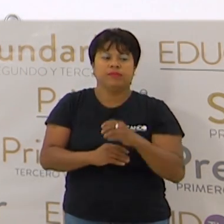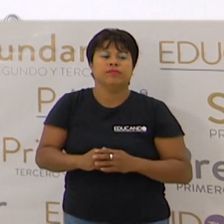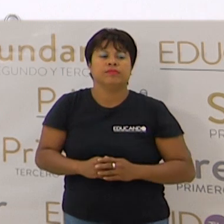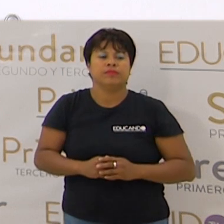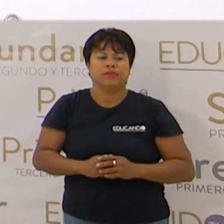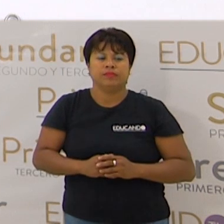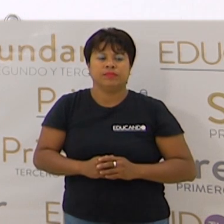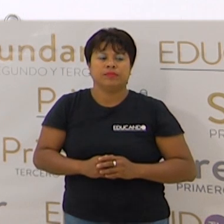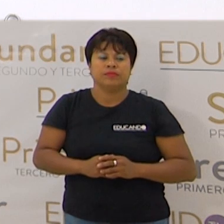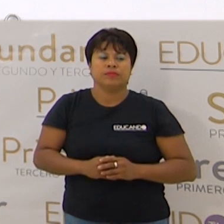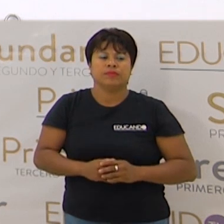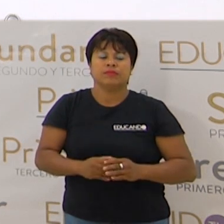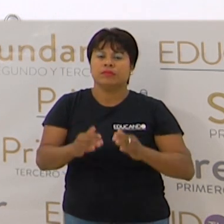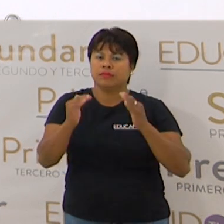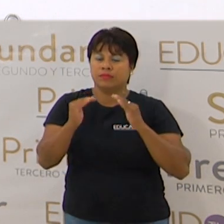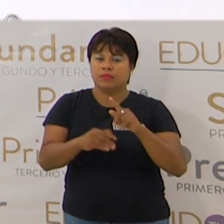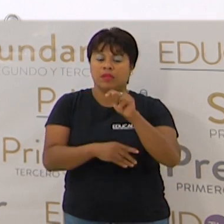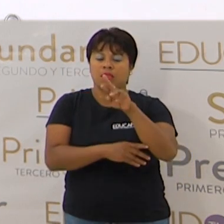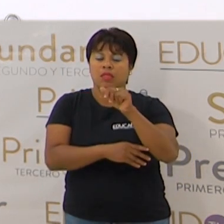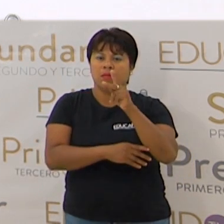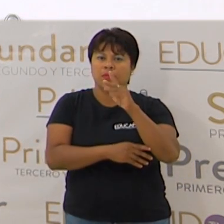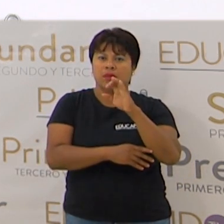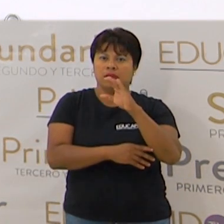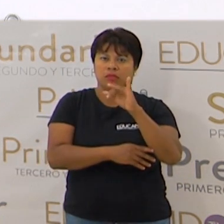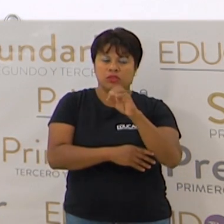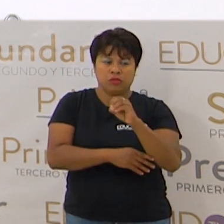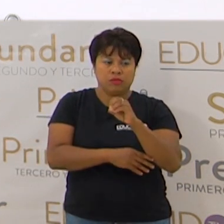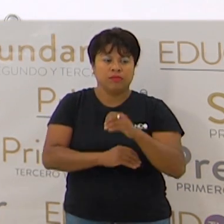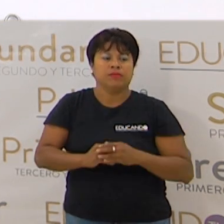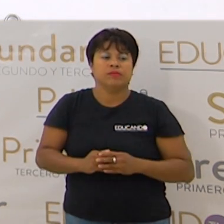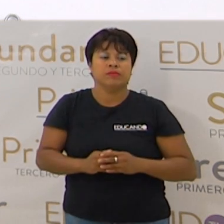rombo, sería un trapecio,